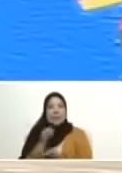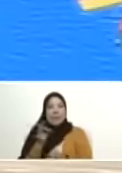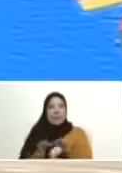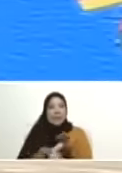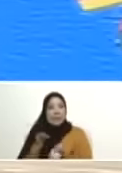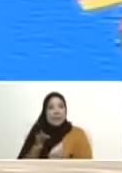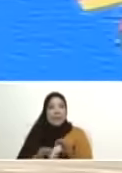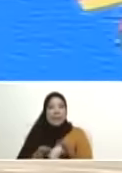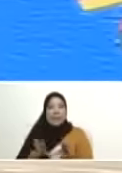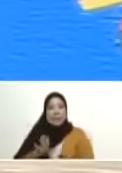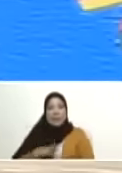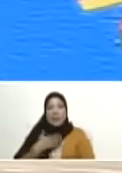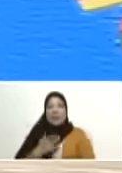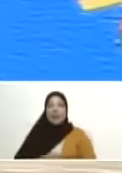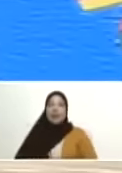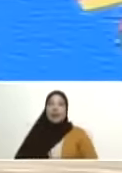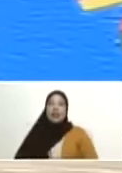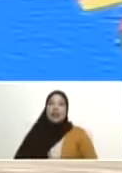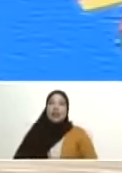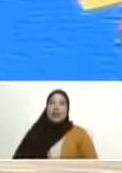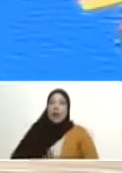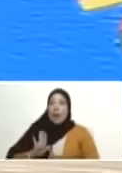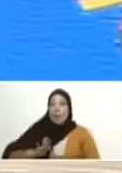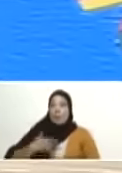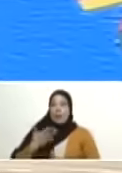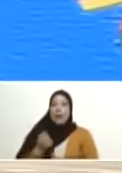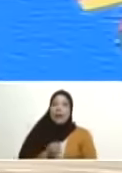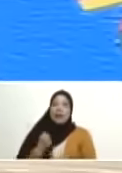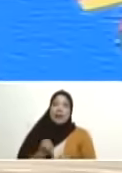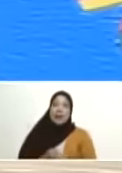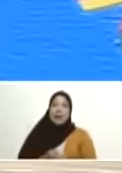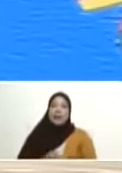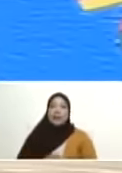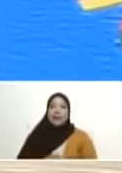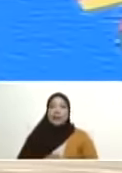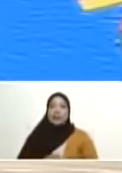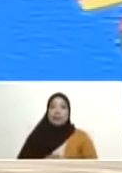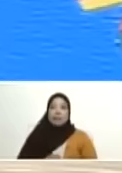poderosa, muy poderosa.